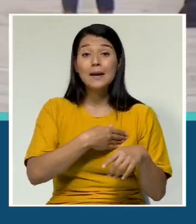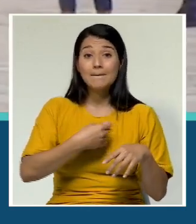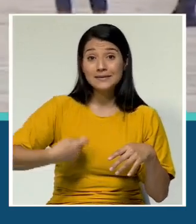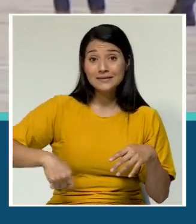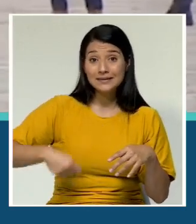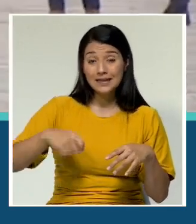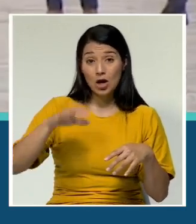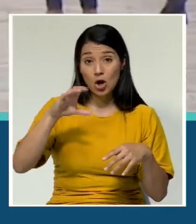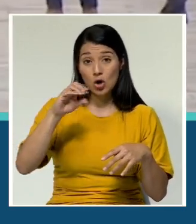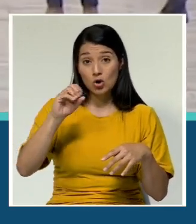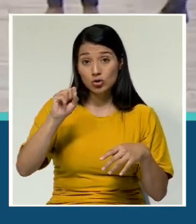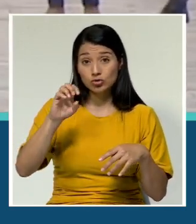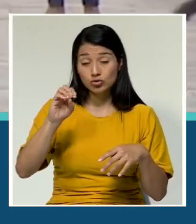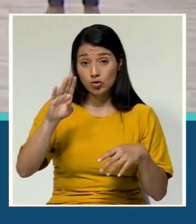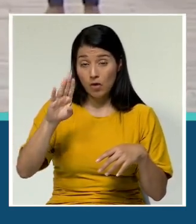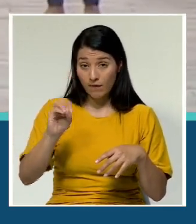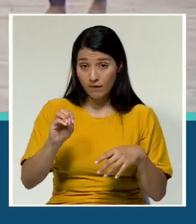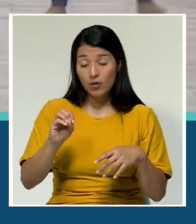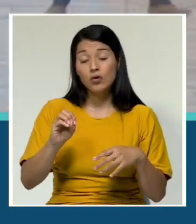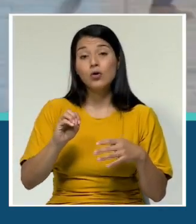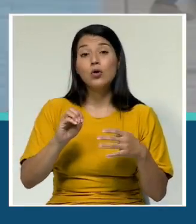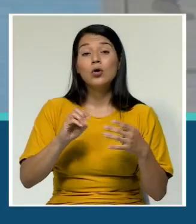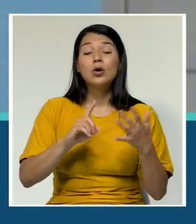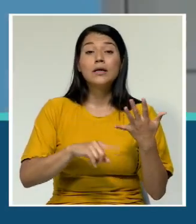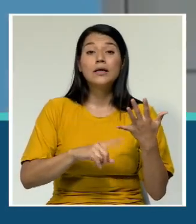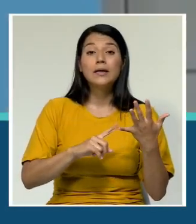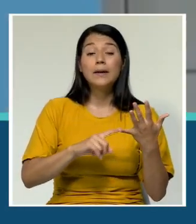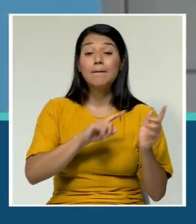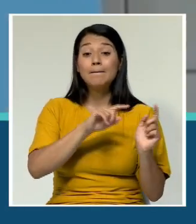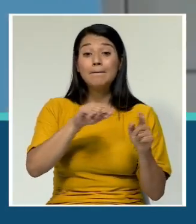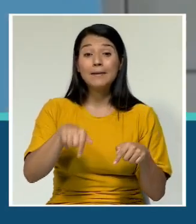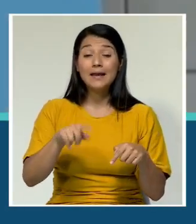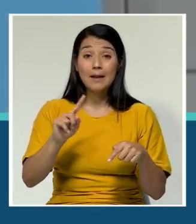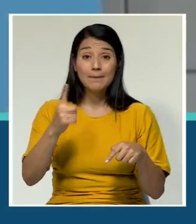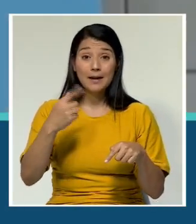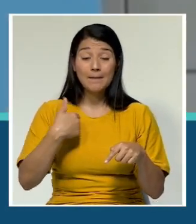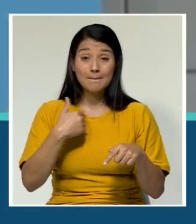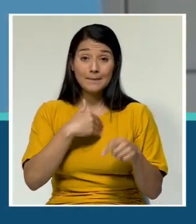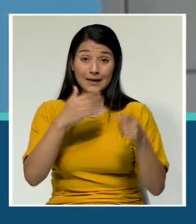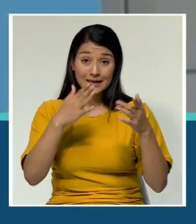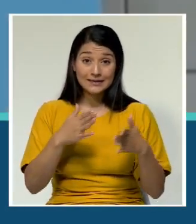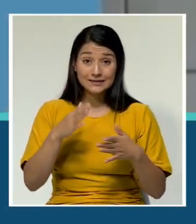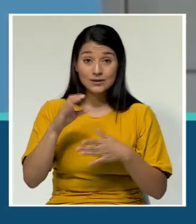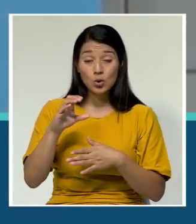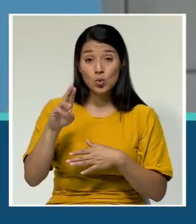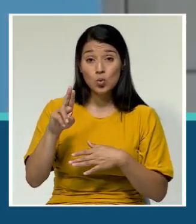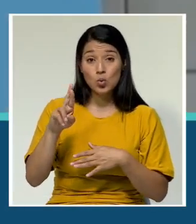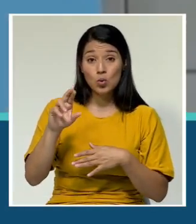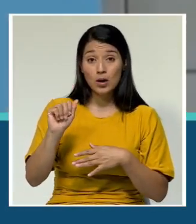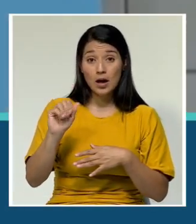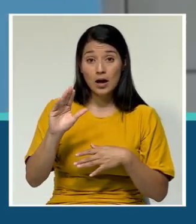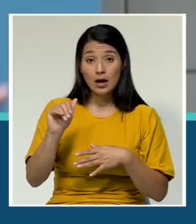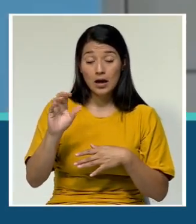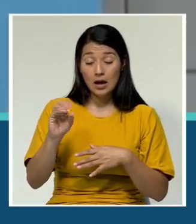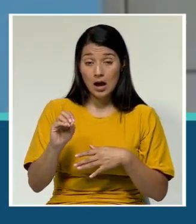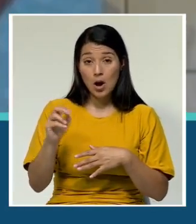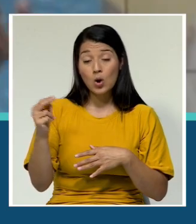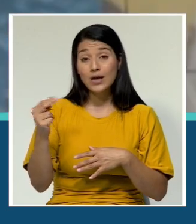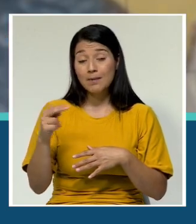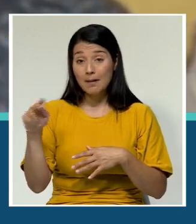República Dominicana, don Luis Abinader, viene el presidente de Kosovo, Vjosa